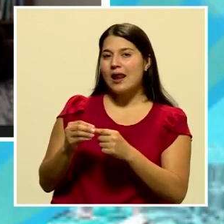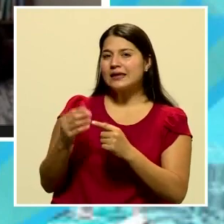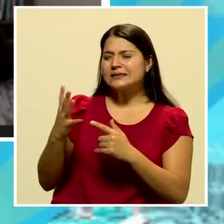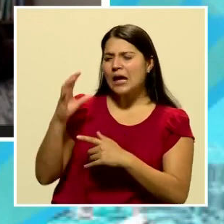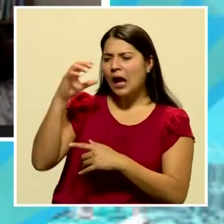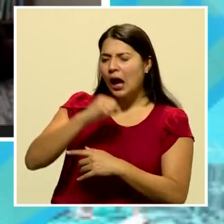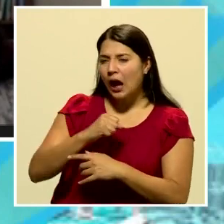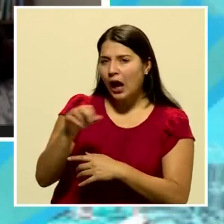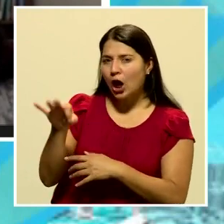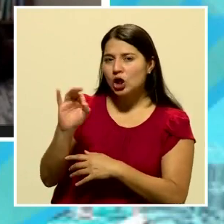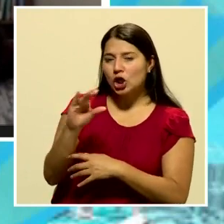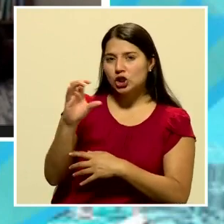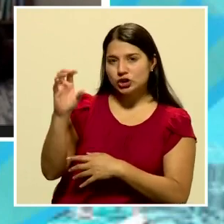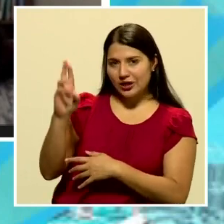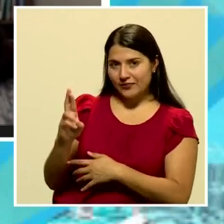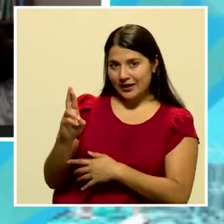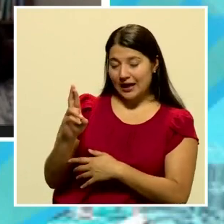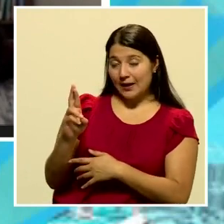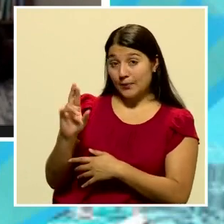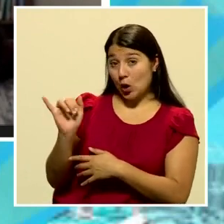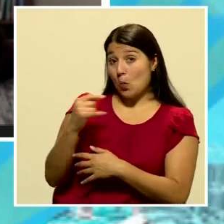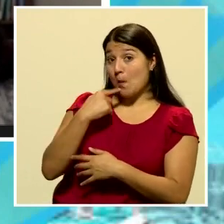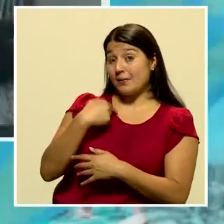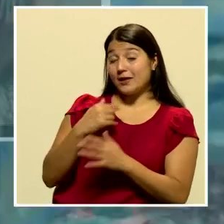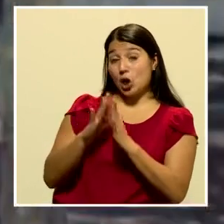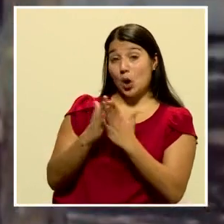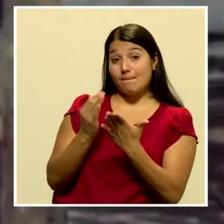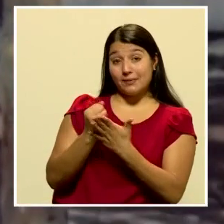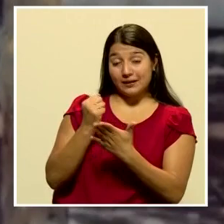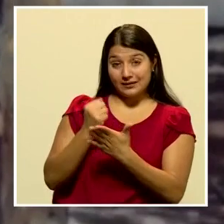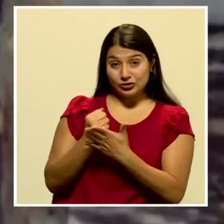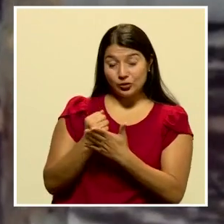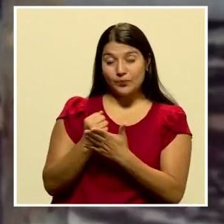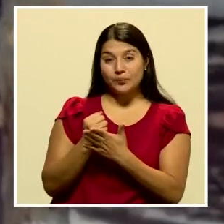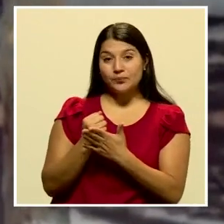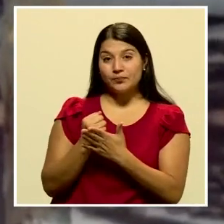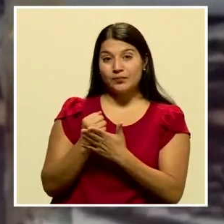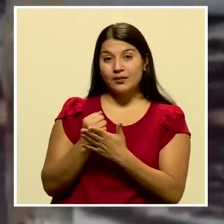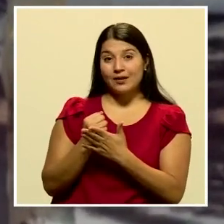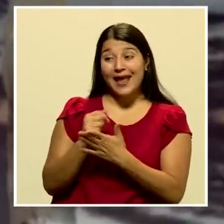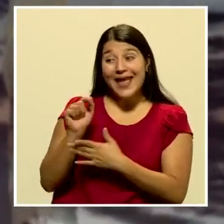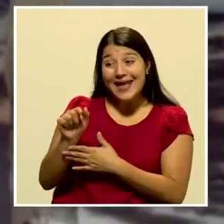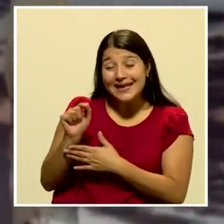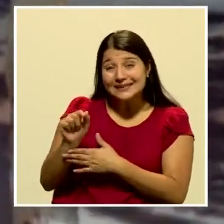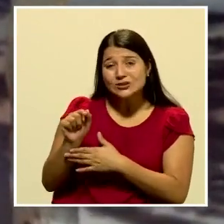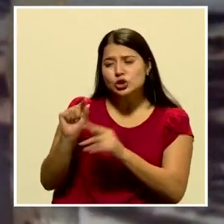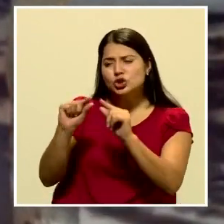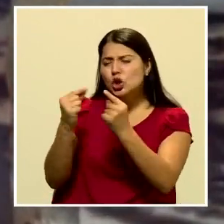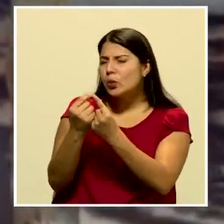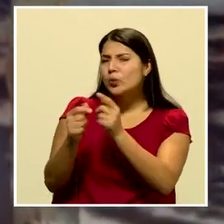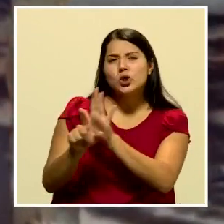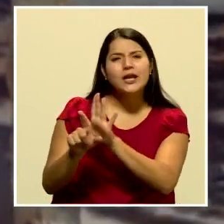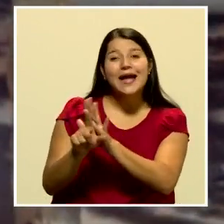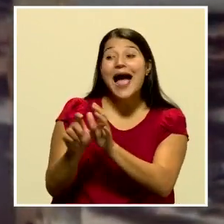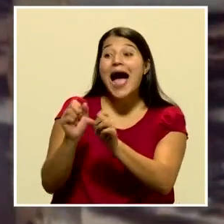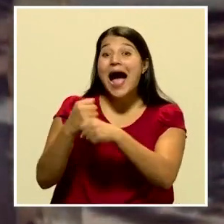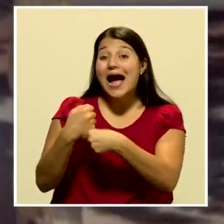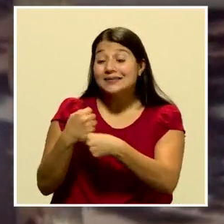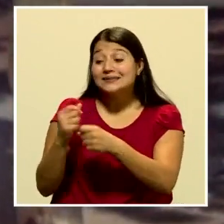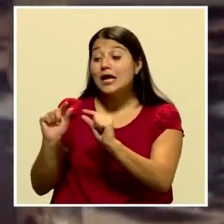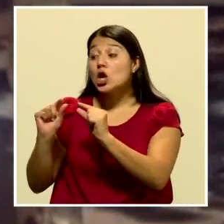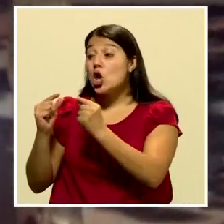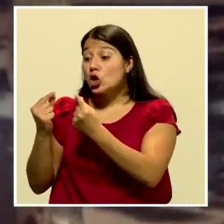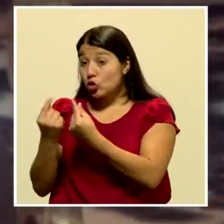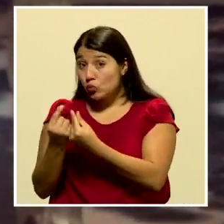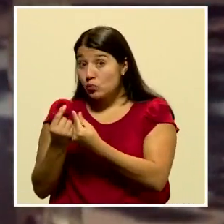el país, según lo que califica Migración, pues movilizan a la gente no solo por Costa Rica, sino que la movilizan